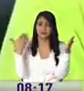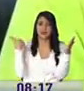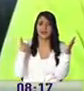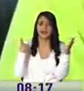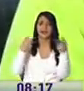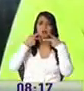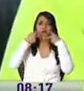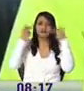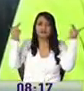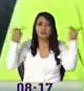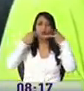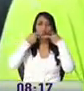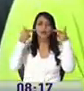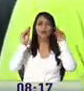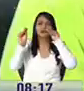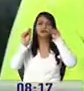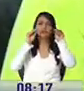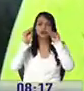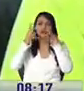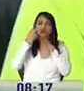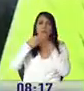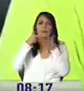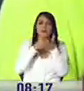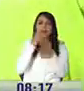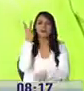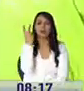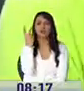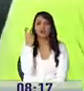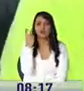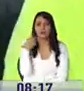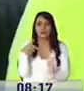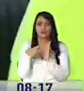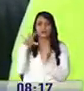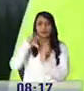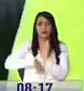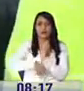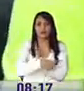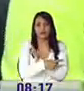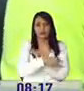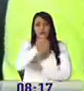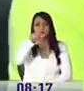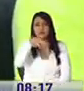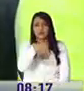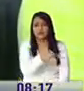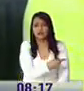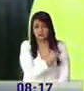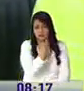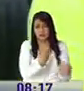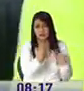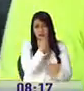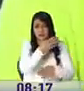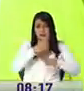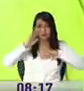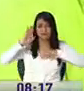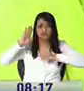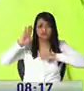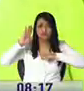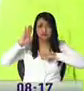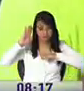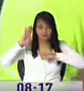argentino página 12 en paraísos Fiscales que explique bajo juramento